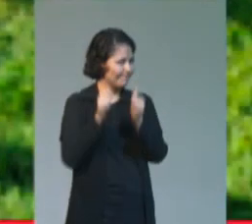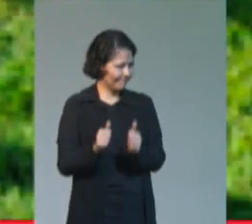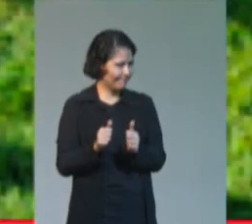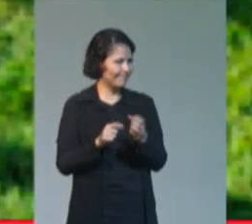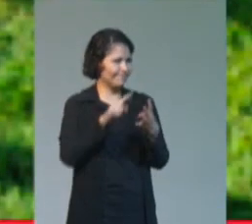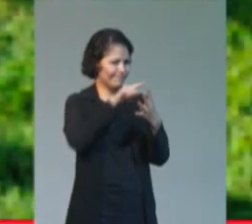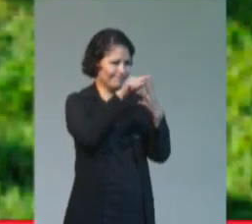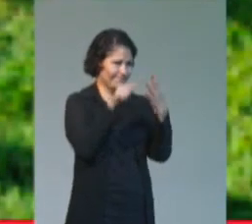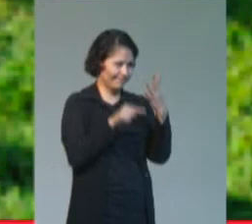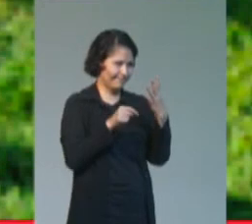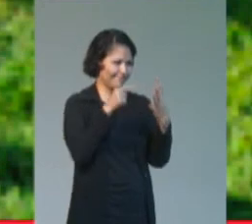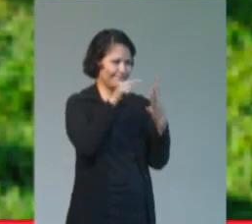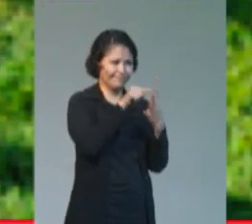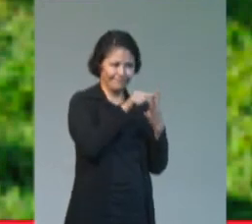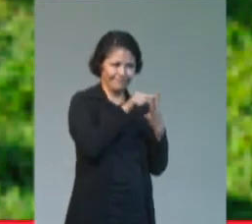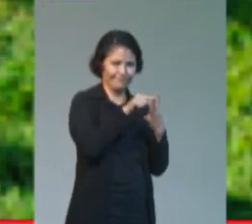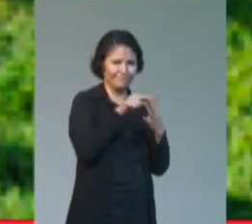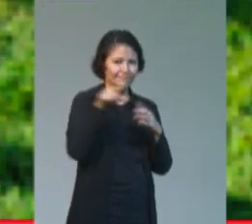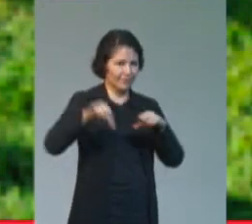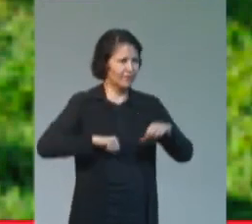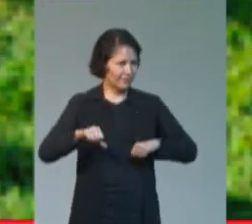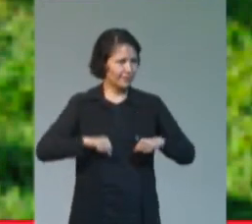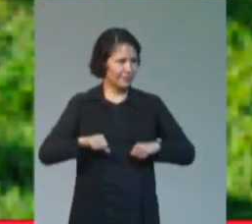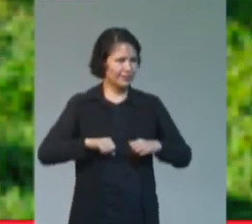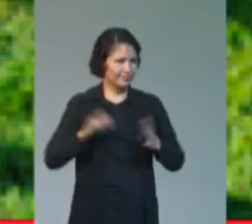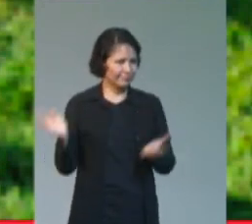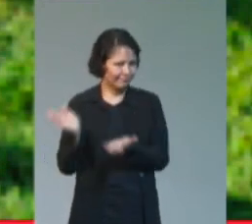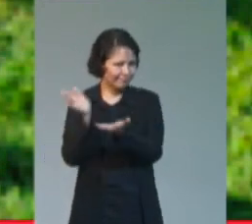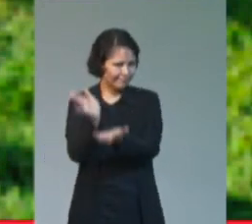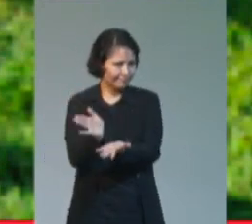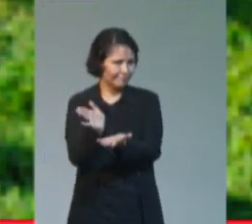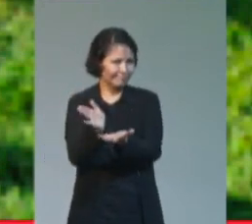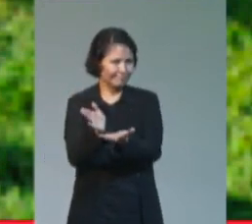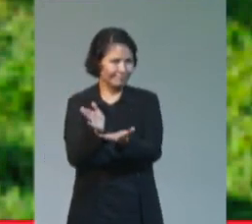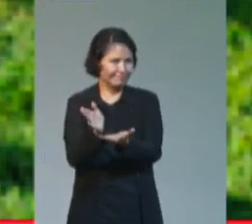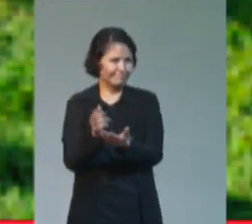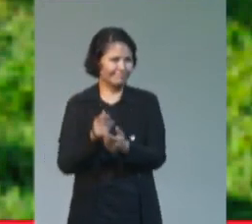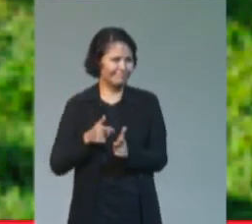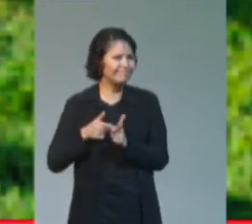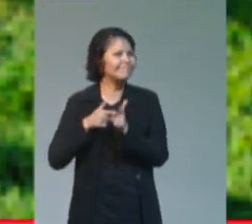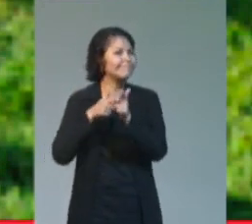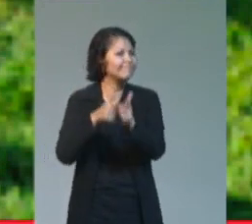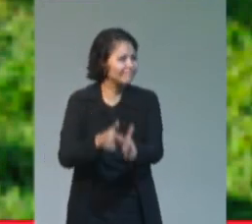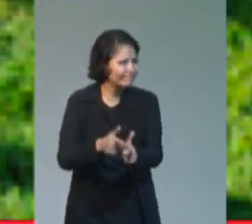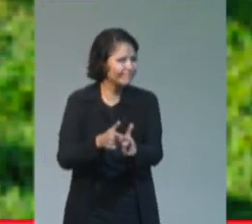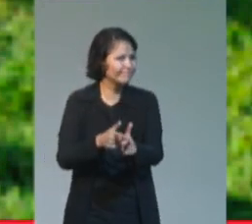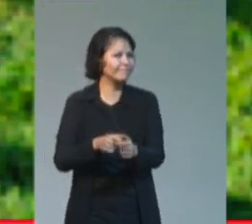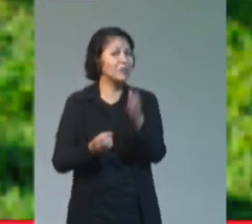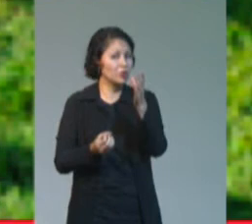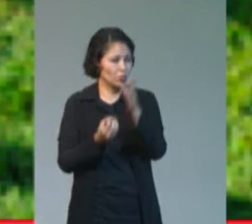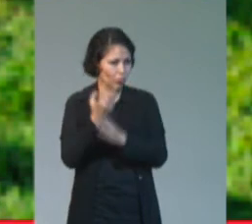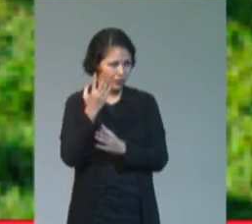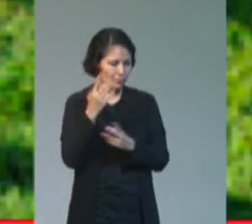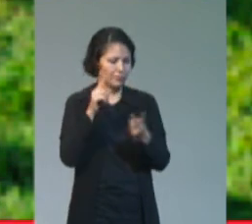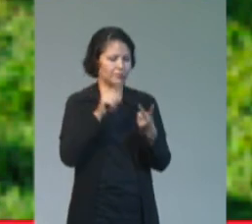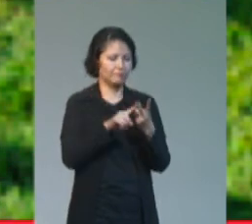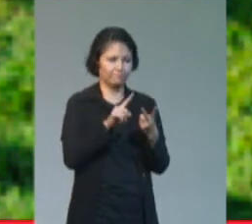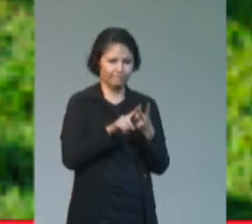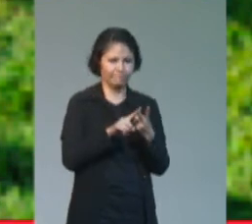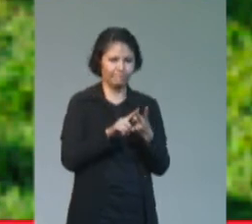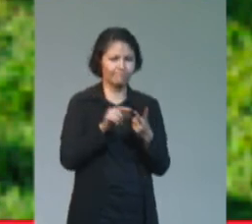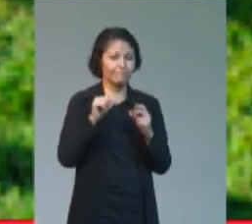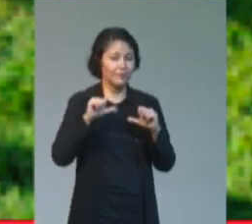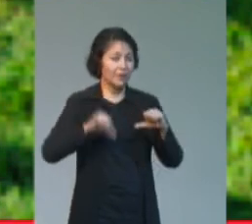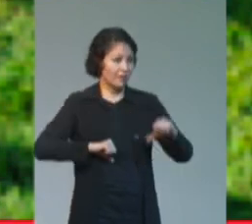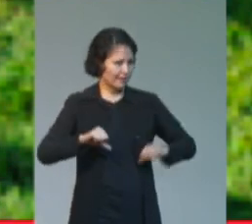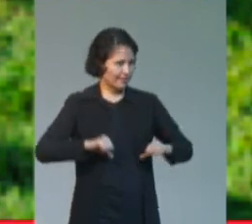básicos uno que las actividades que nosotros pongamos sean persistentes y que se han englobado las otras que sean ubicadas para